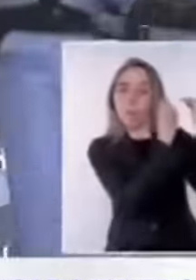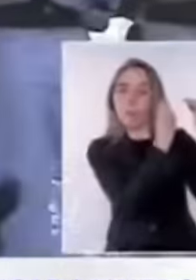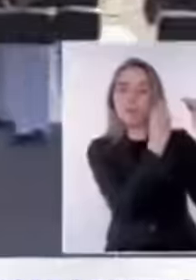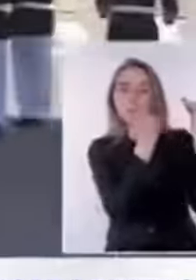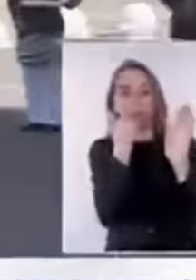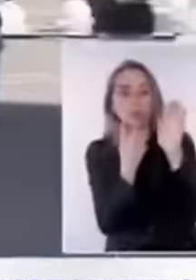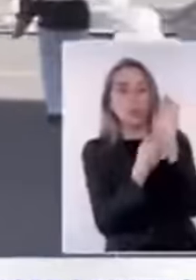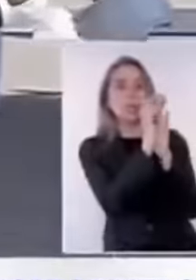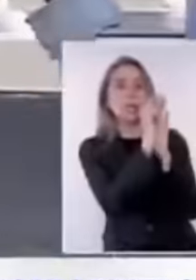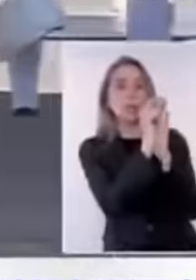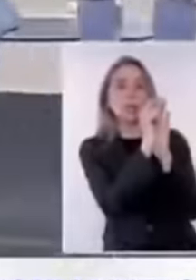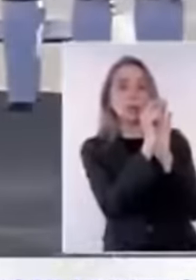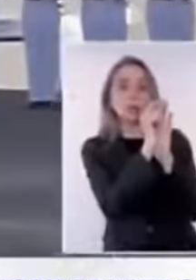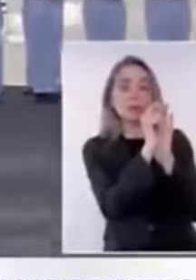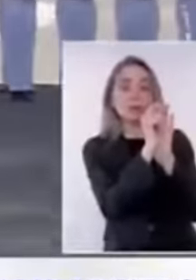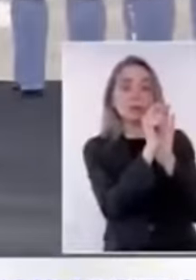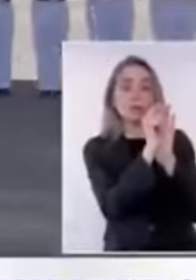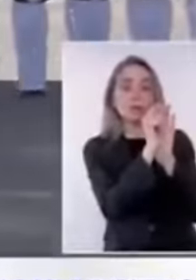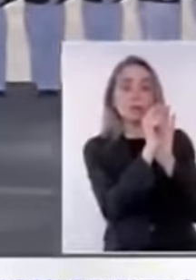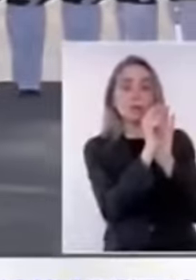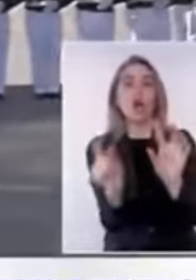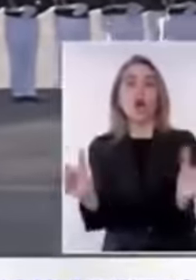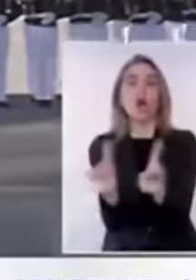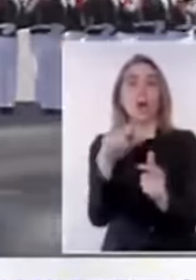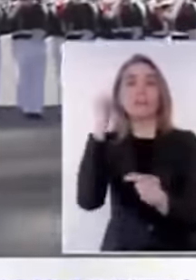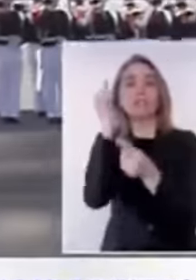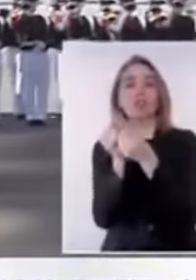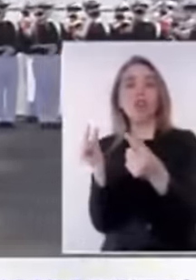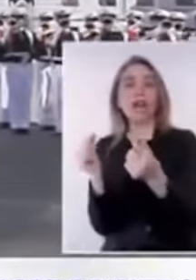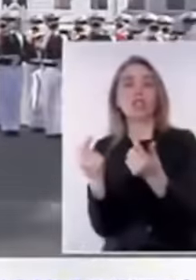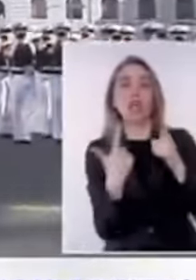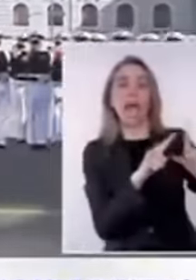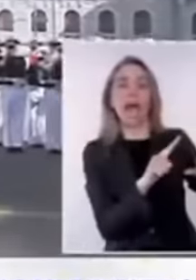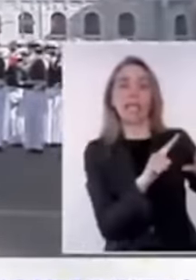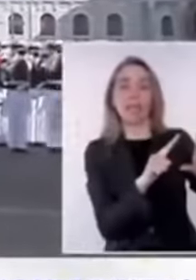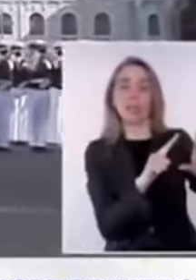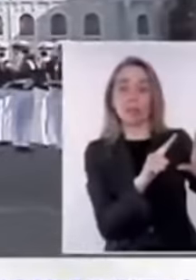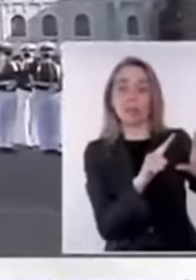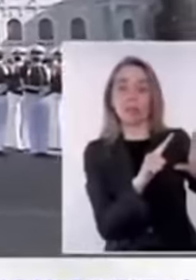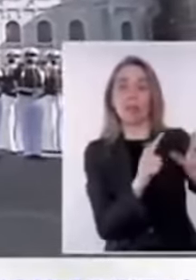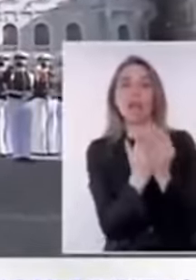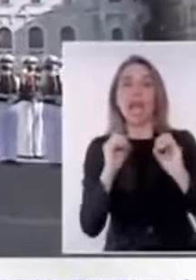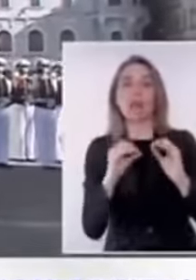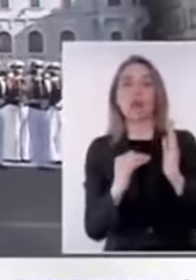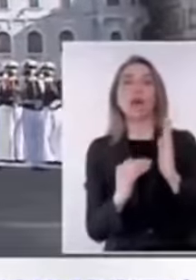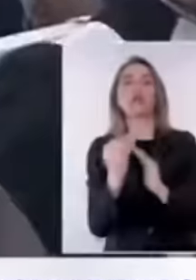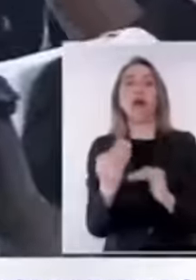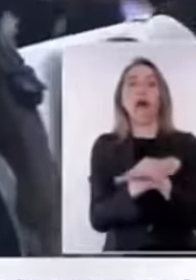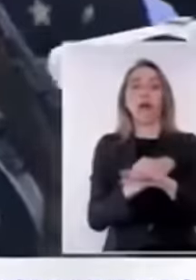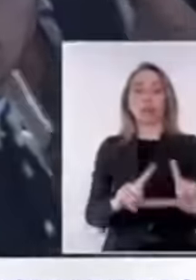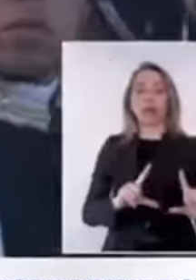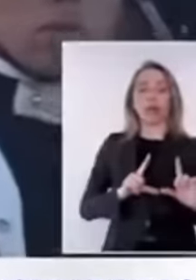del reconocimiento por parte de la Comisión Nacional de Acreditación en Educación de Pregrado y